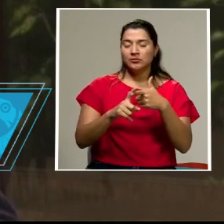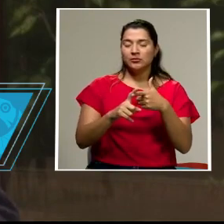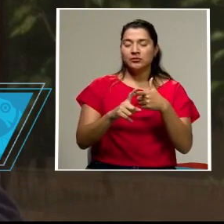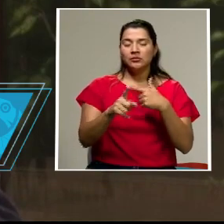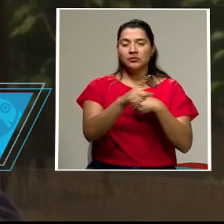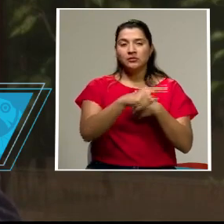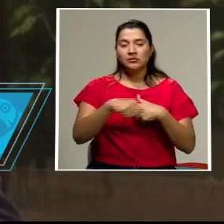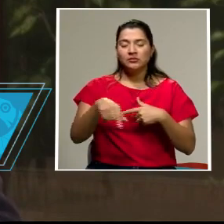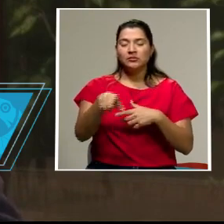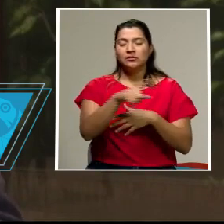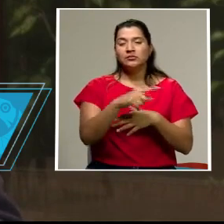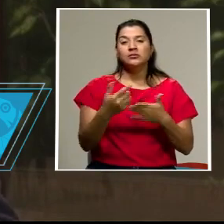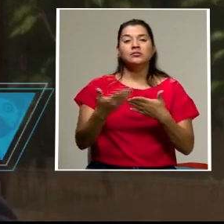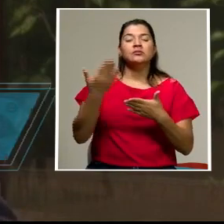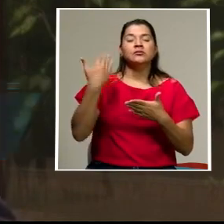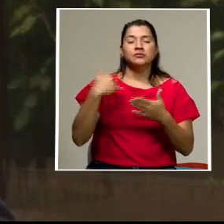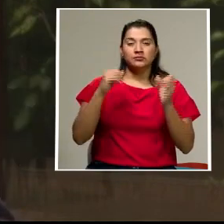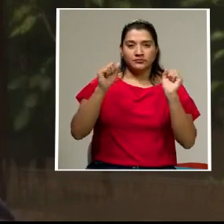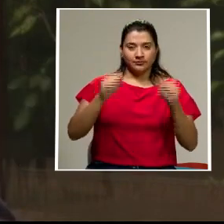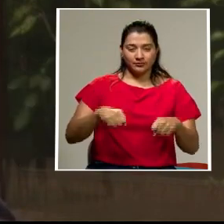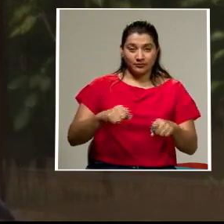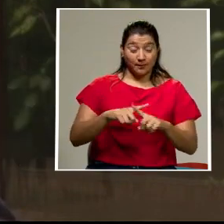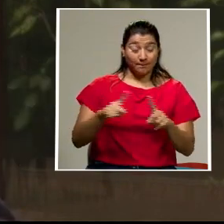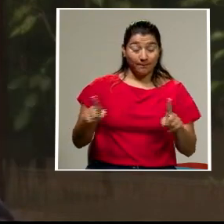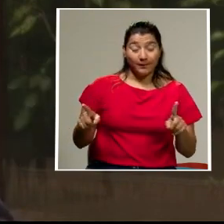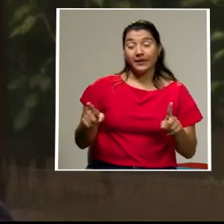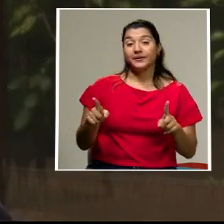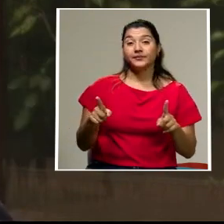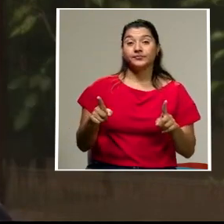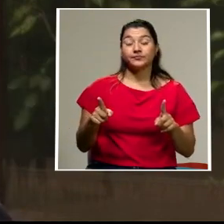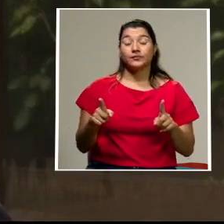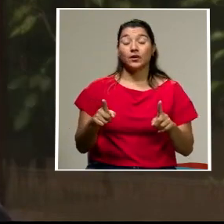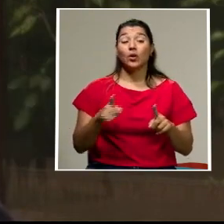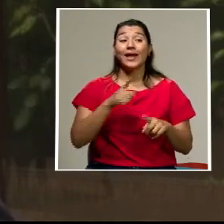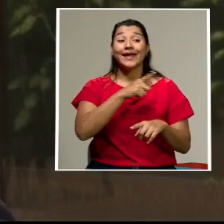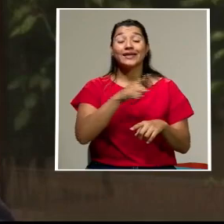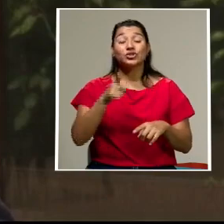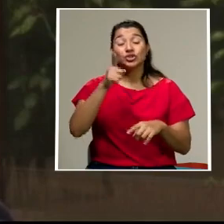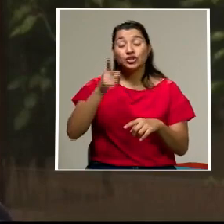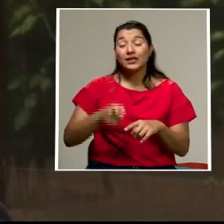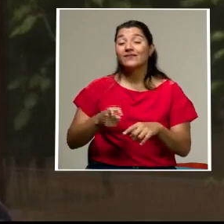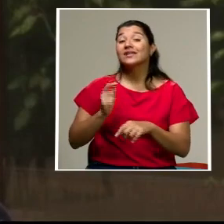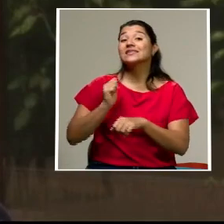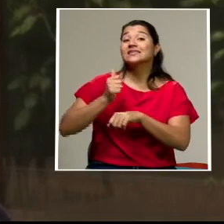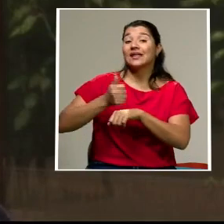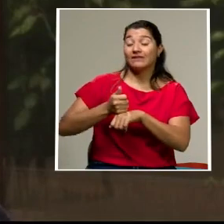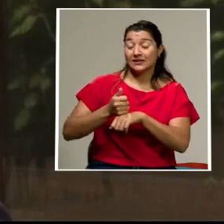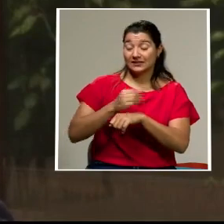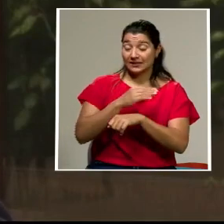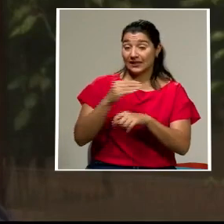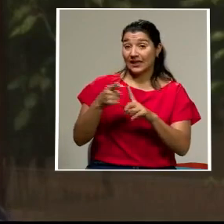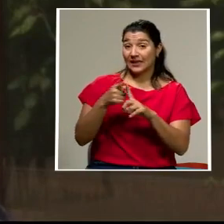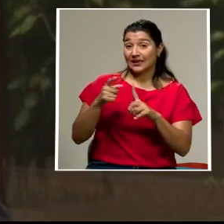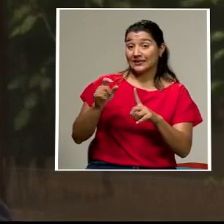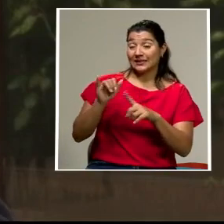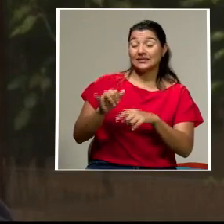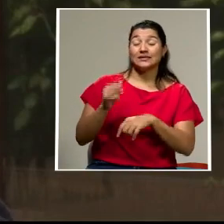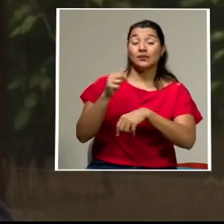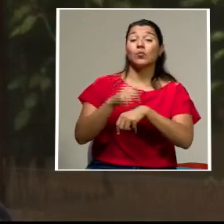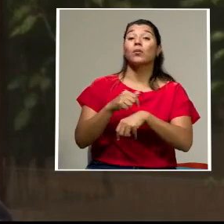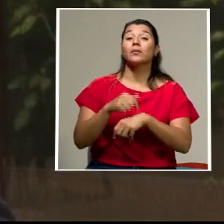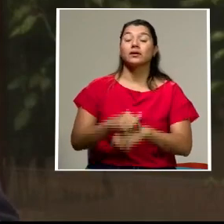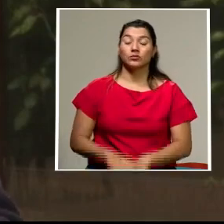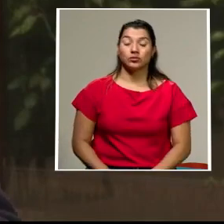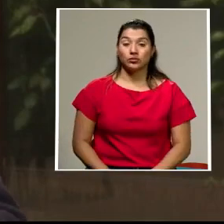estaban, pero ellos se podían poner de acuerdo, se establecían sus condiciones y a partir de ese instante,